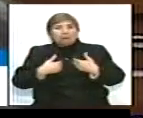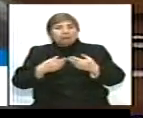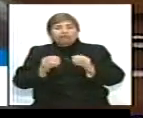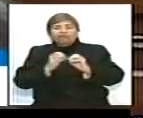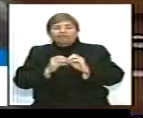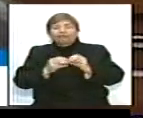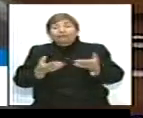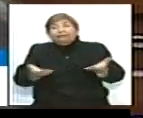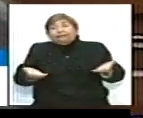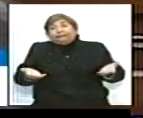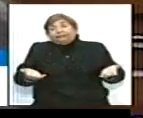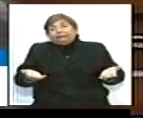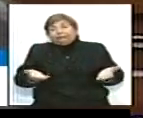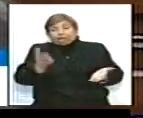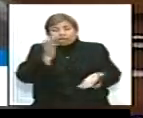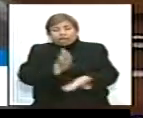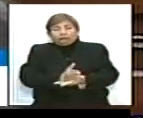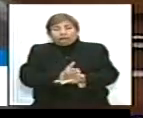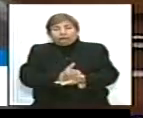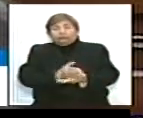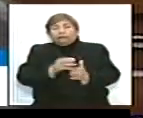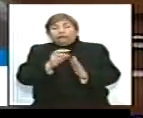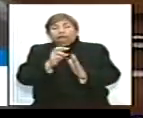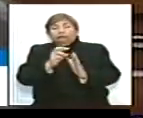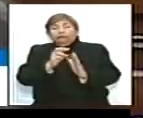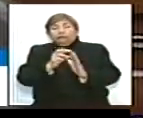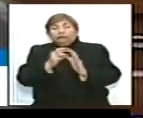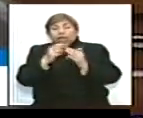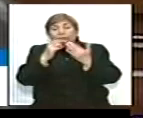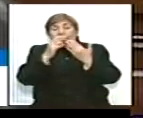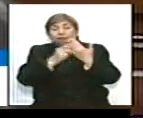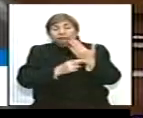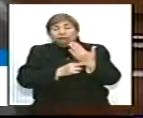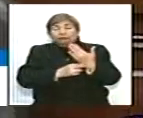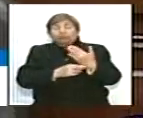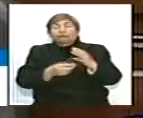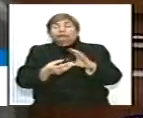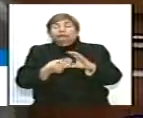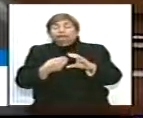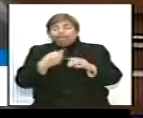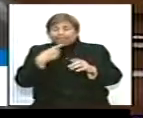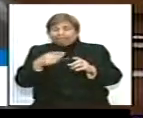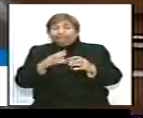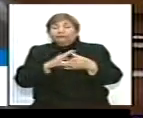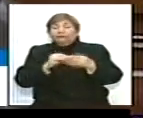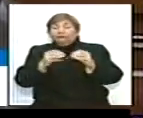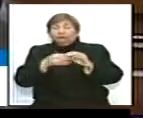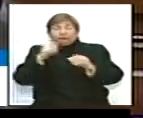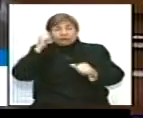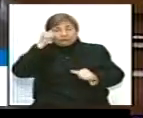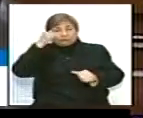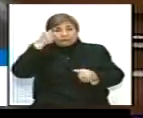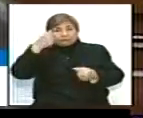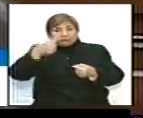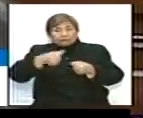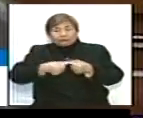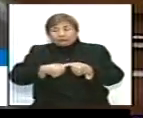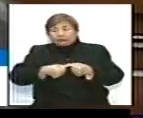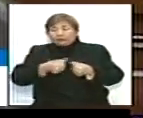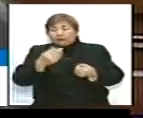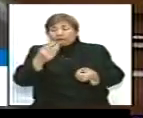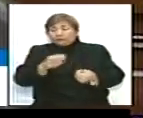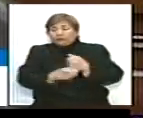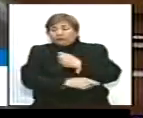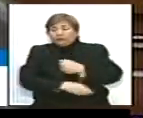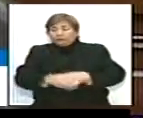más que suspender el proyecto minero. Esa es la historia y es importante recordarlo, presidenta, y es importante que el